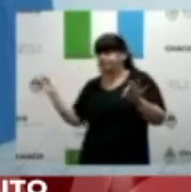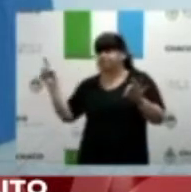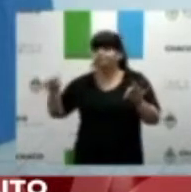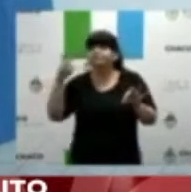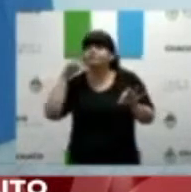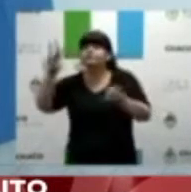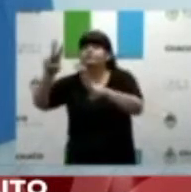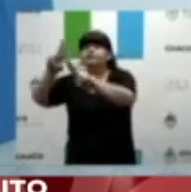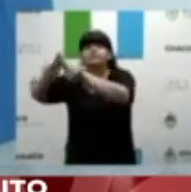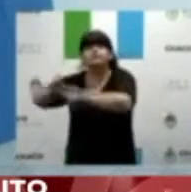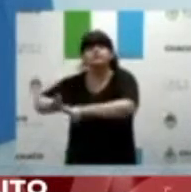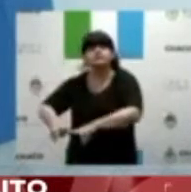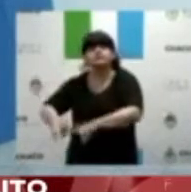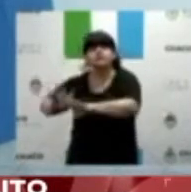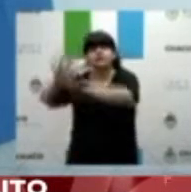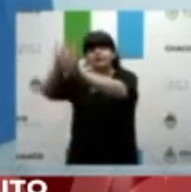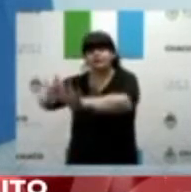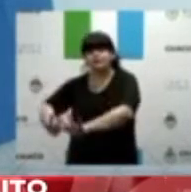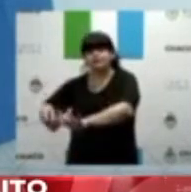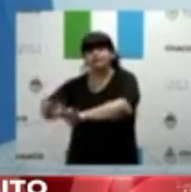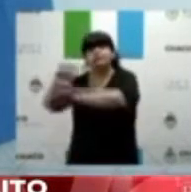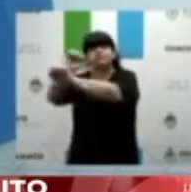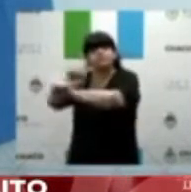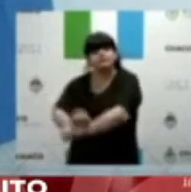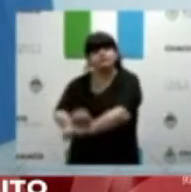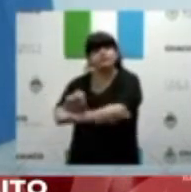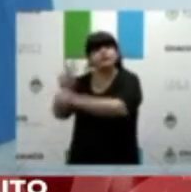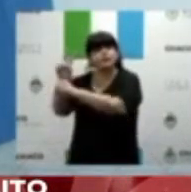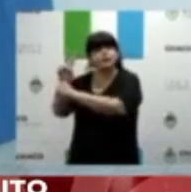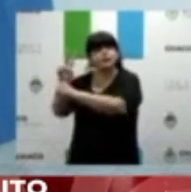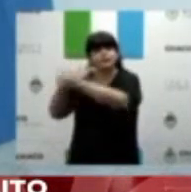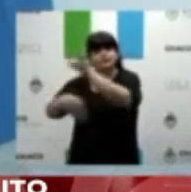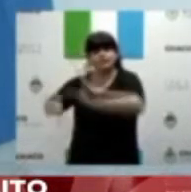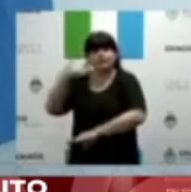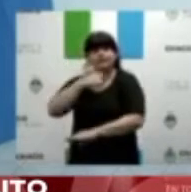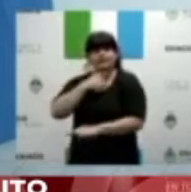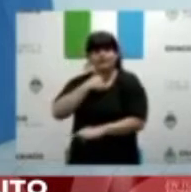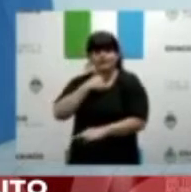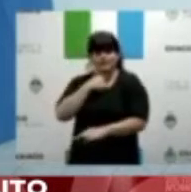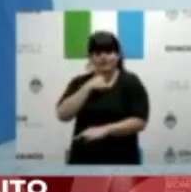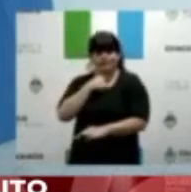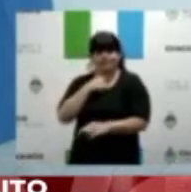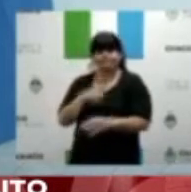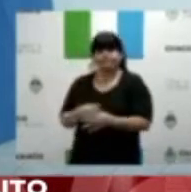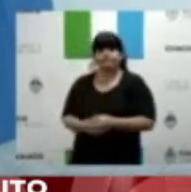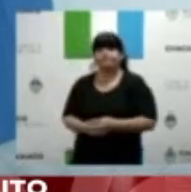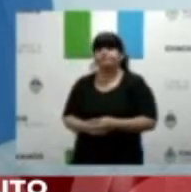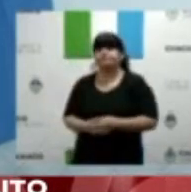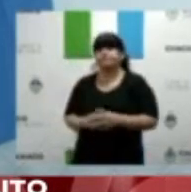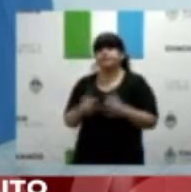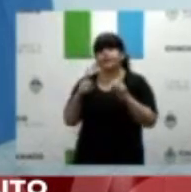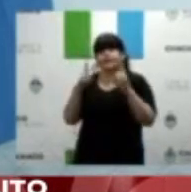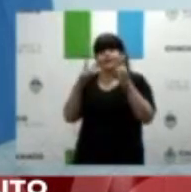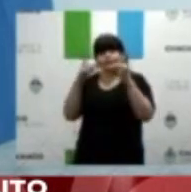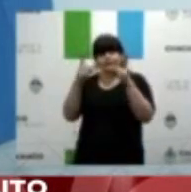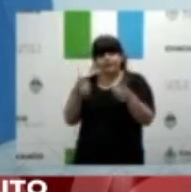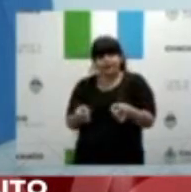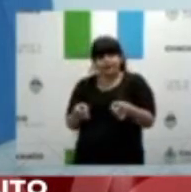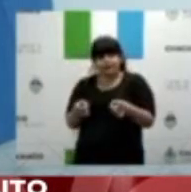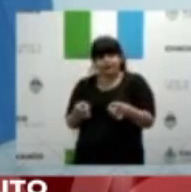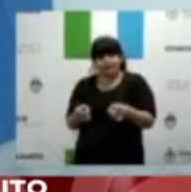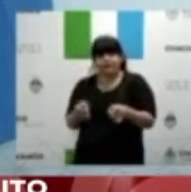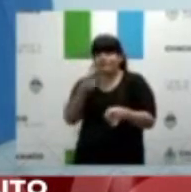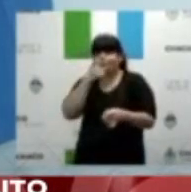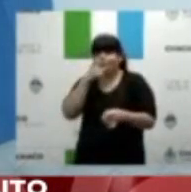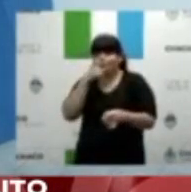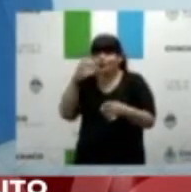para tener un abordaje respecto a la seguridad requerida por las comunidades originarias,